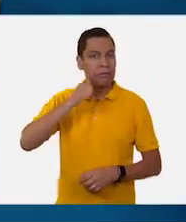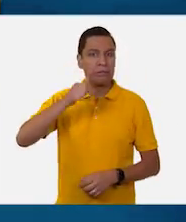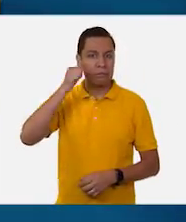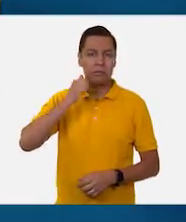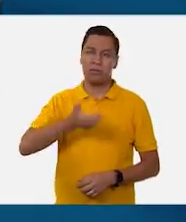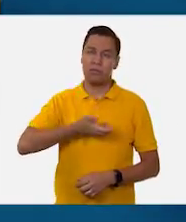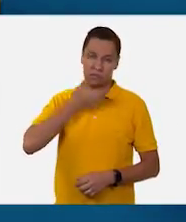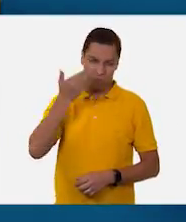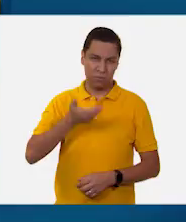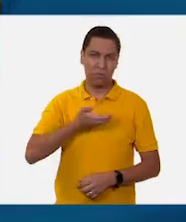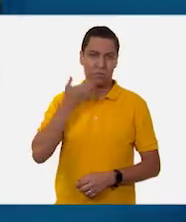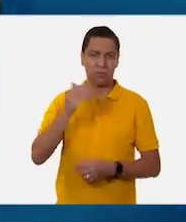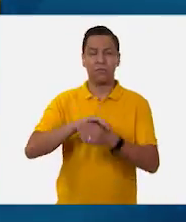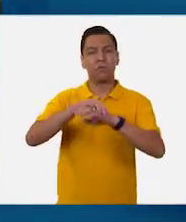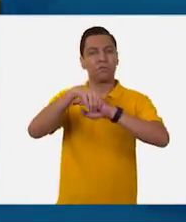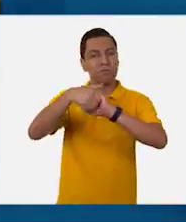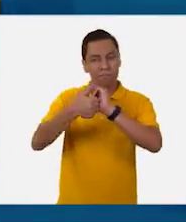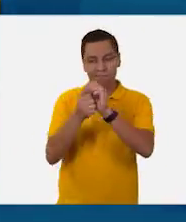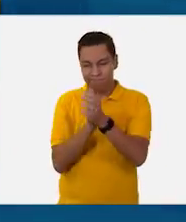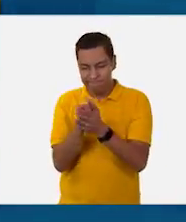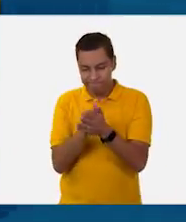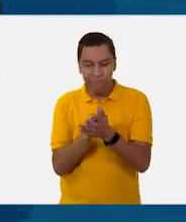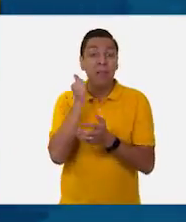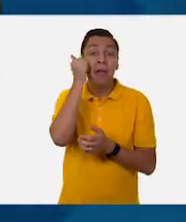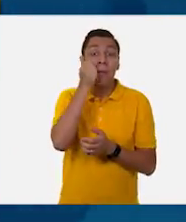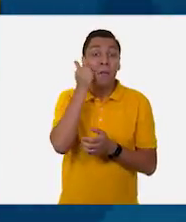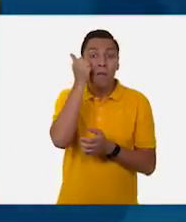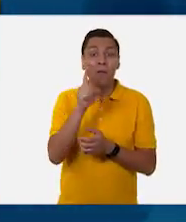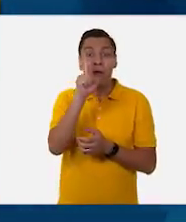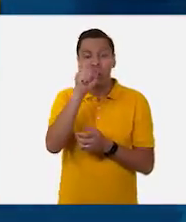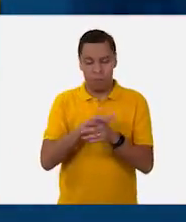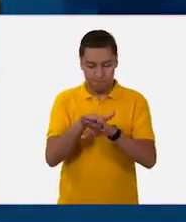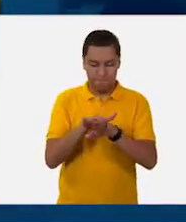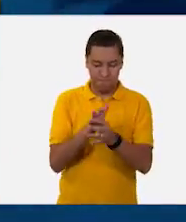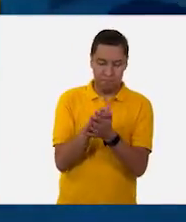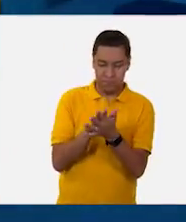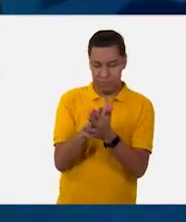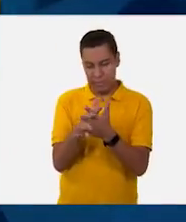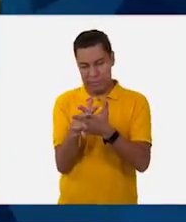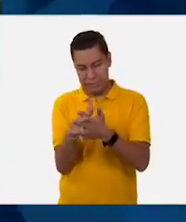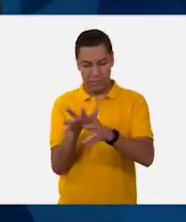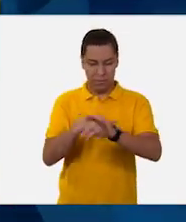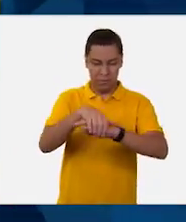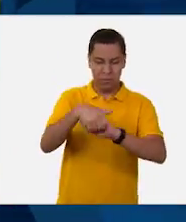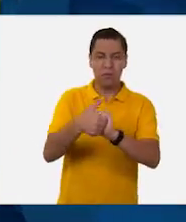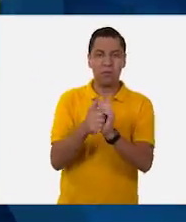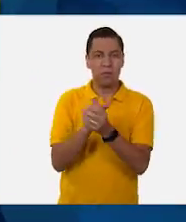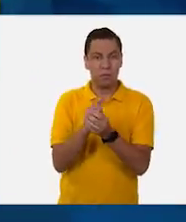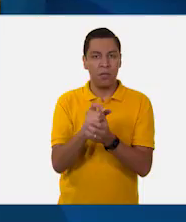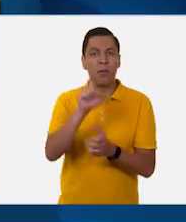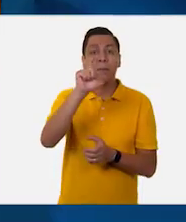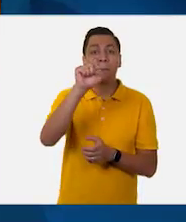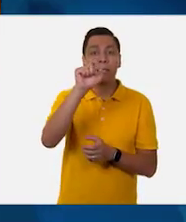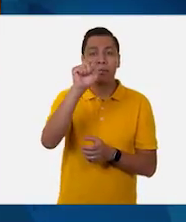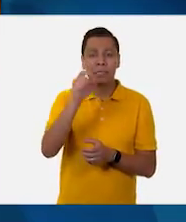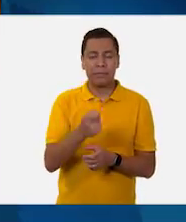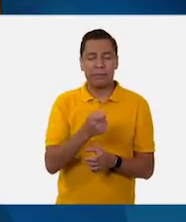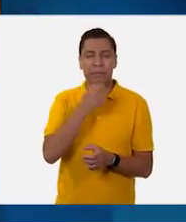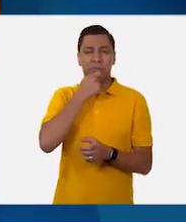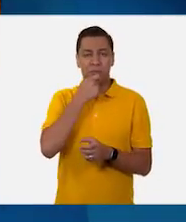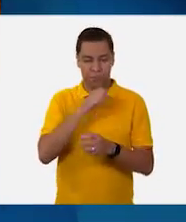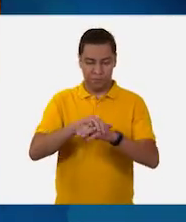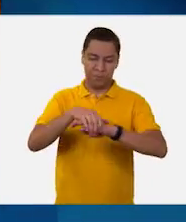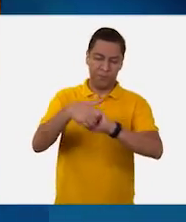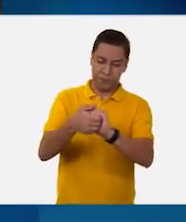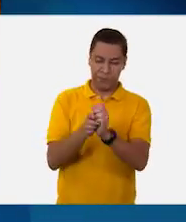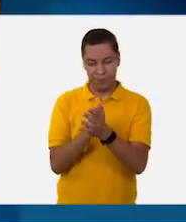cubrebocas. Lava tus manos frecuentemente con agua y con jabón por lo menos durante 20 segundos. Ahora